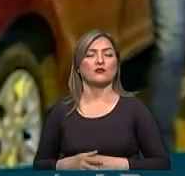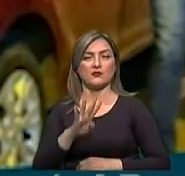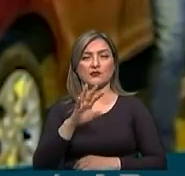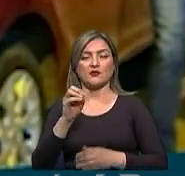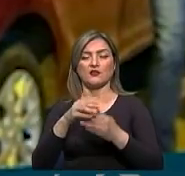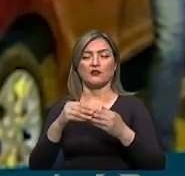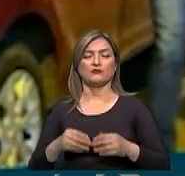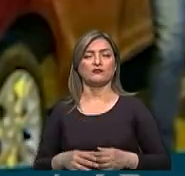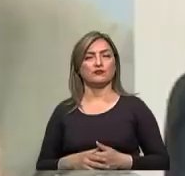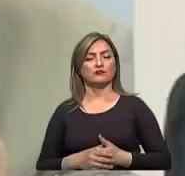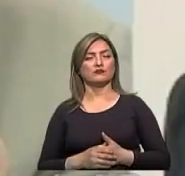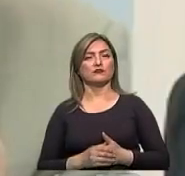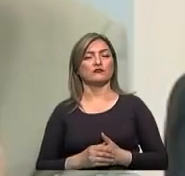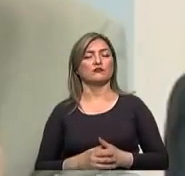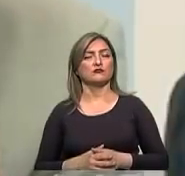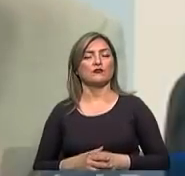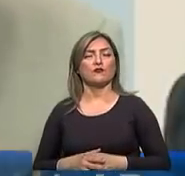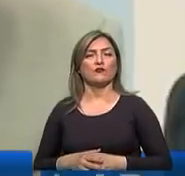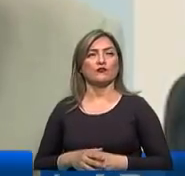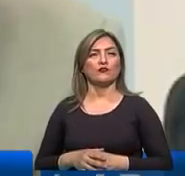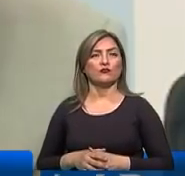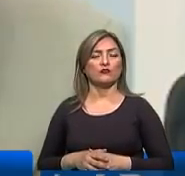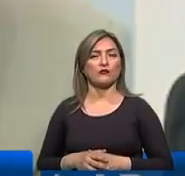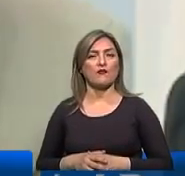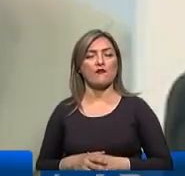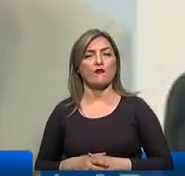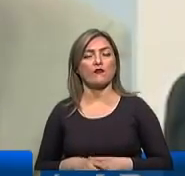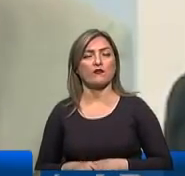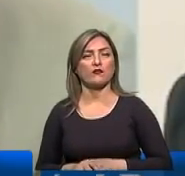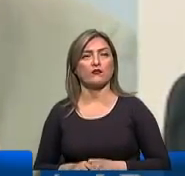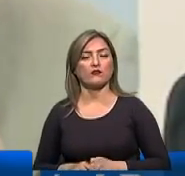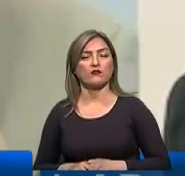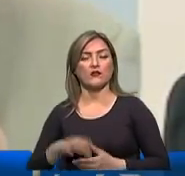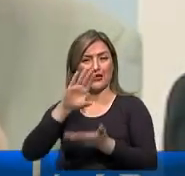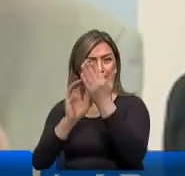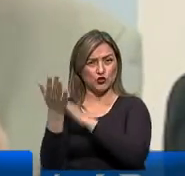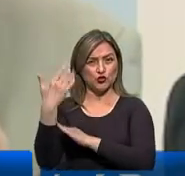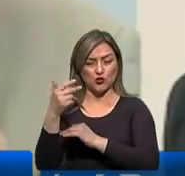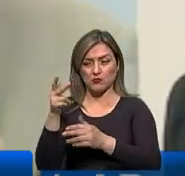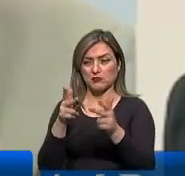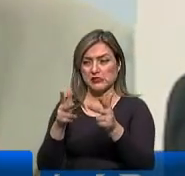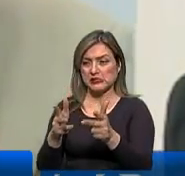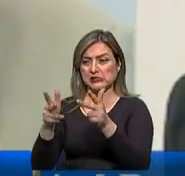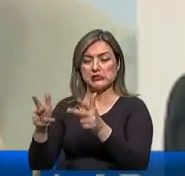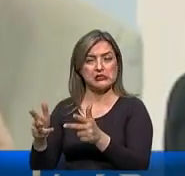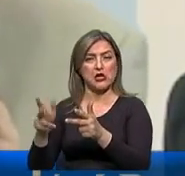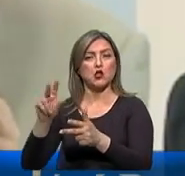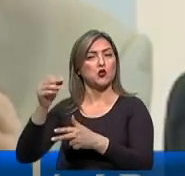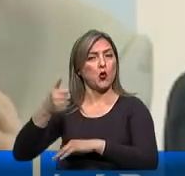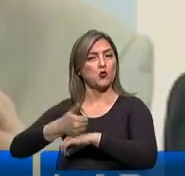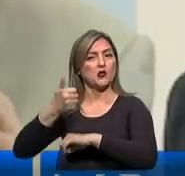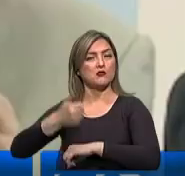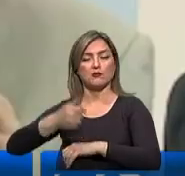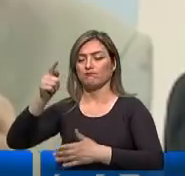decir, $40. No se va a permitir el parqueo en zonas que no están autorizadas y